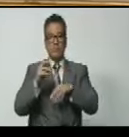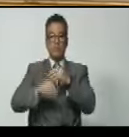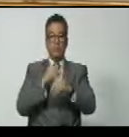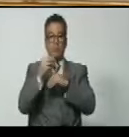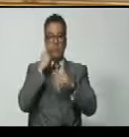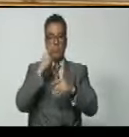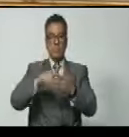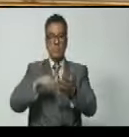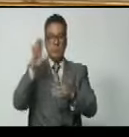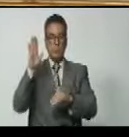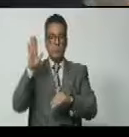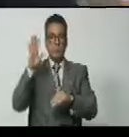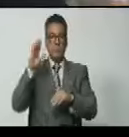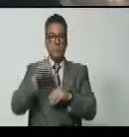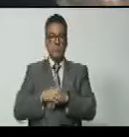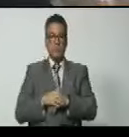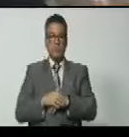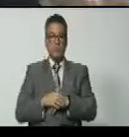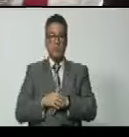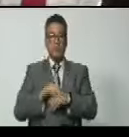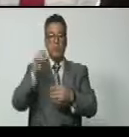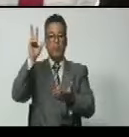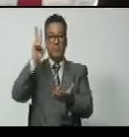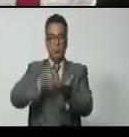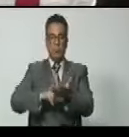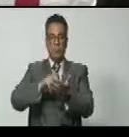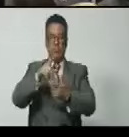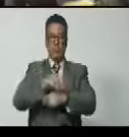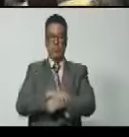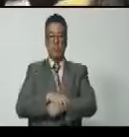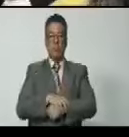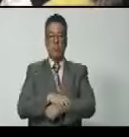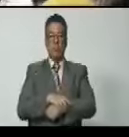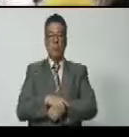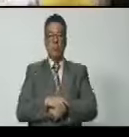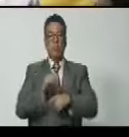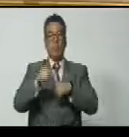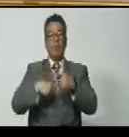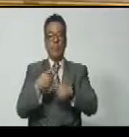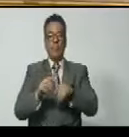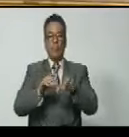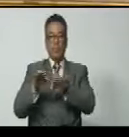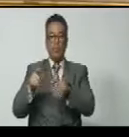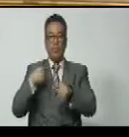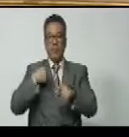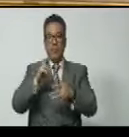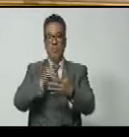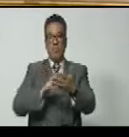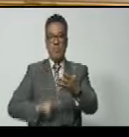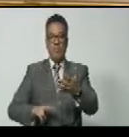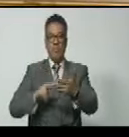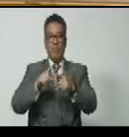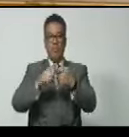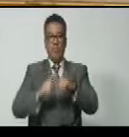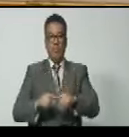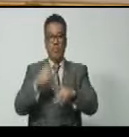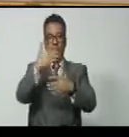sírvanse a manifestarlo con la señal de costumbre. Queda aprobada. Ciudadana secretaria, sírvase a dar lectura a la